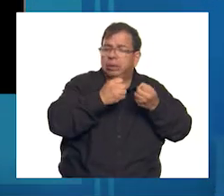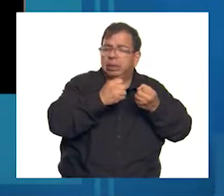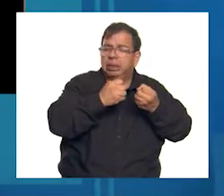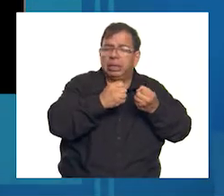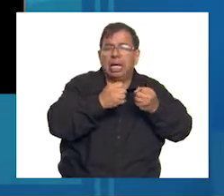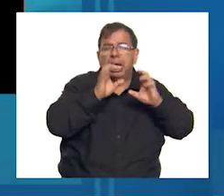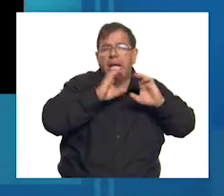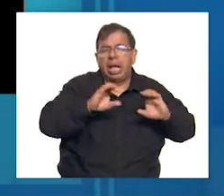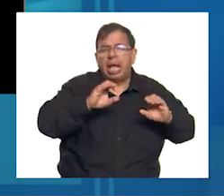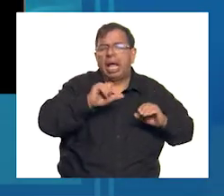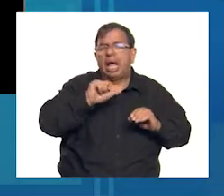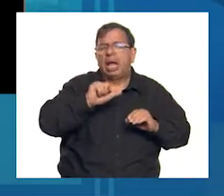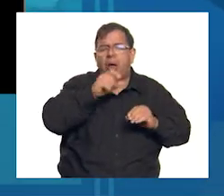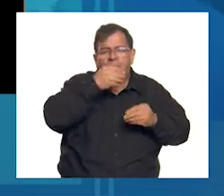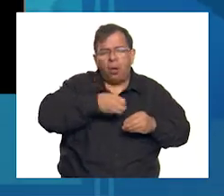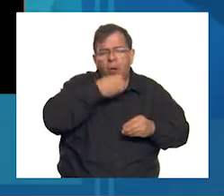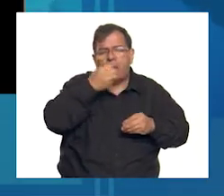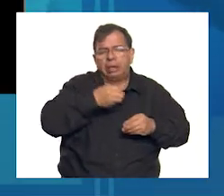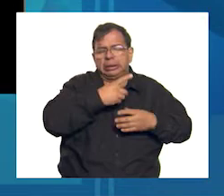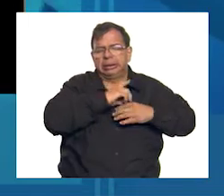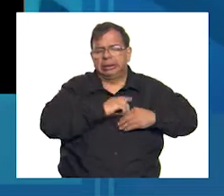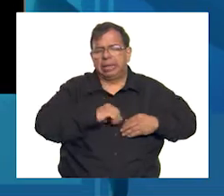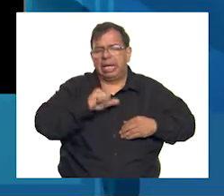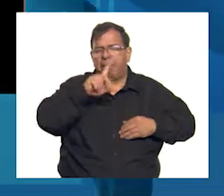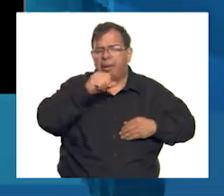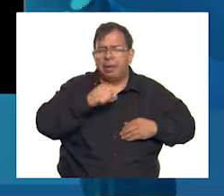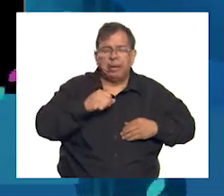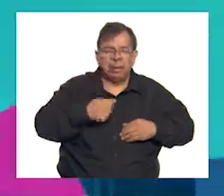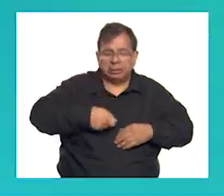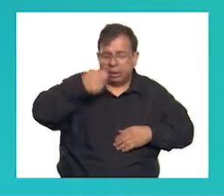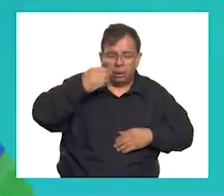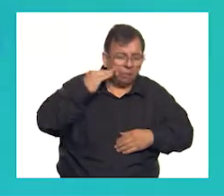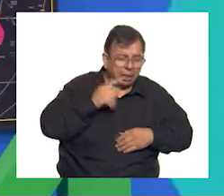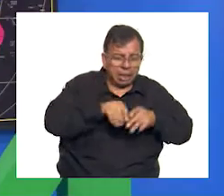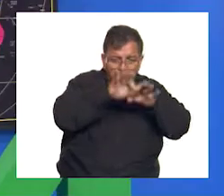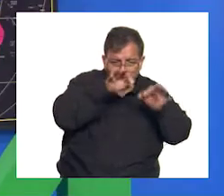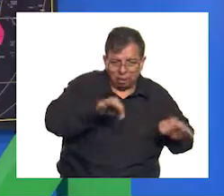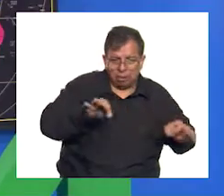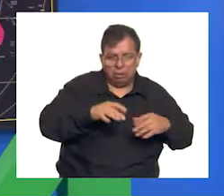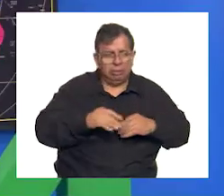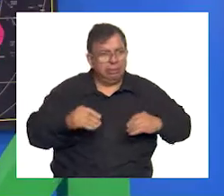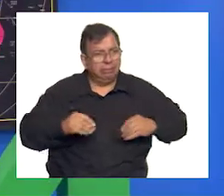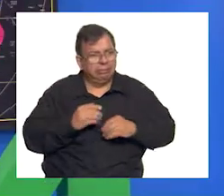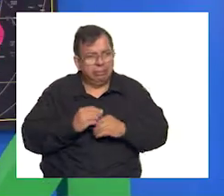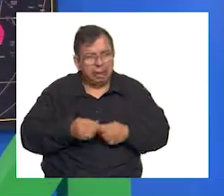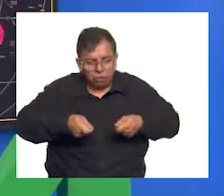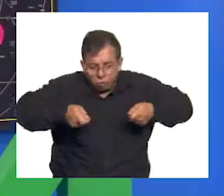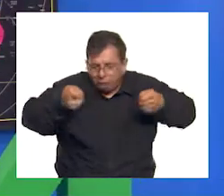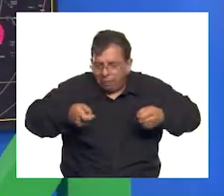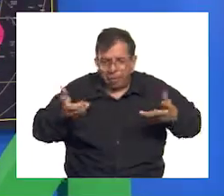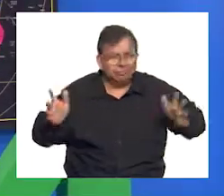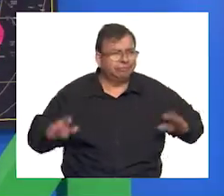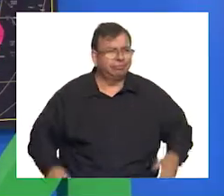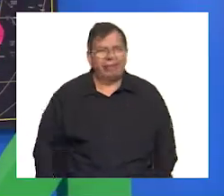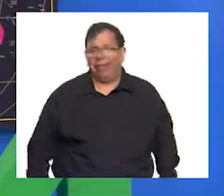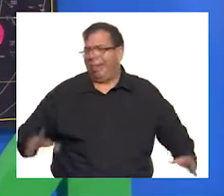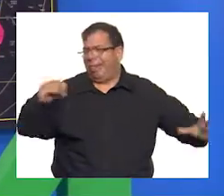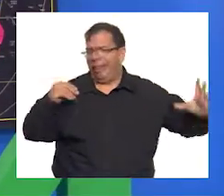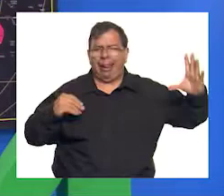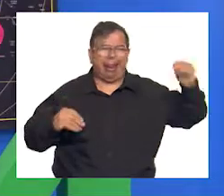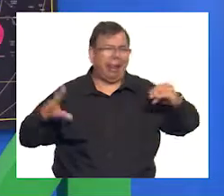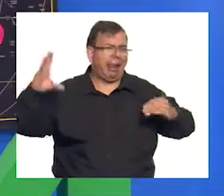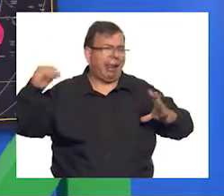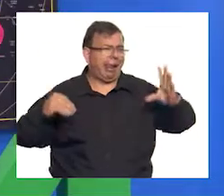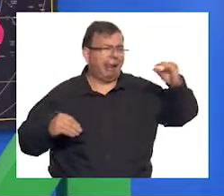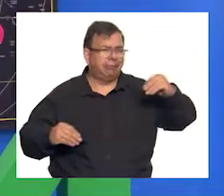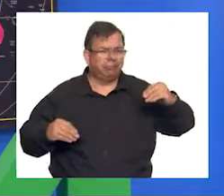del Moro, que llevaba atada a la cola de su bridón. A pesar de estos anuncios, ninguno de los dos